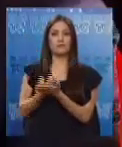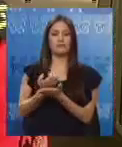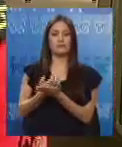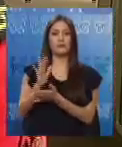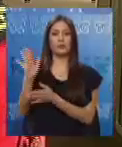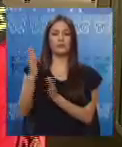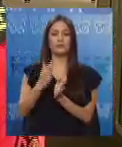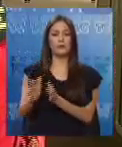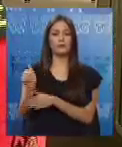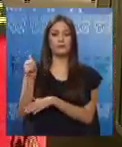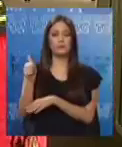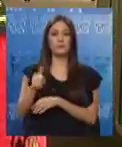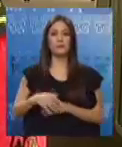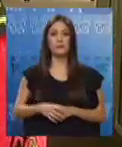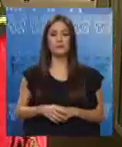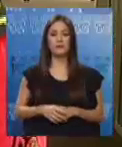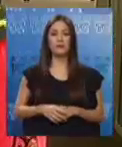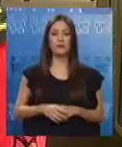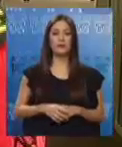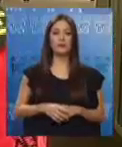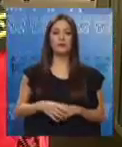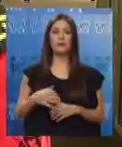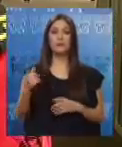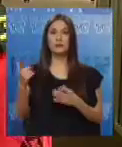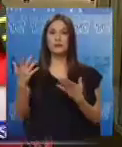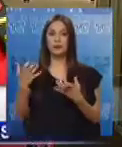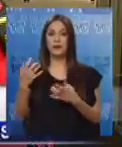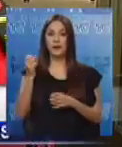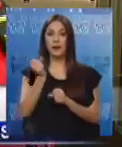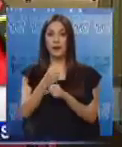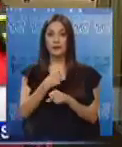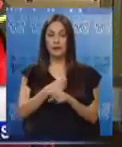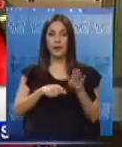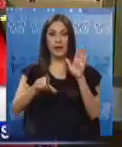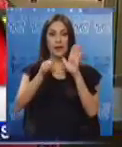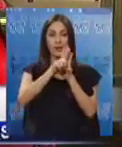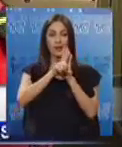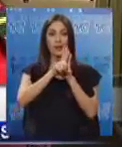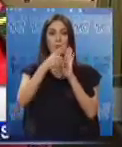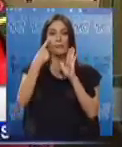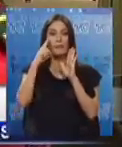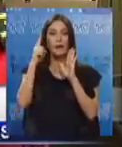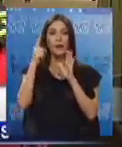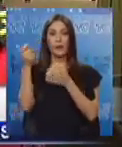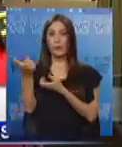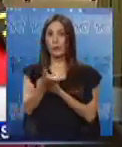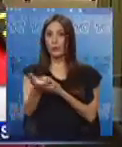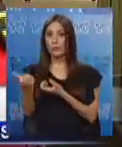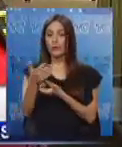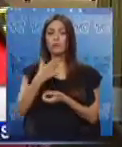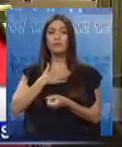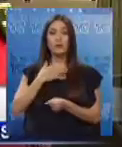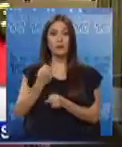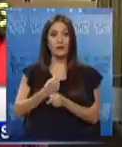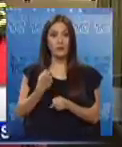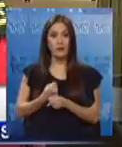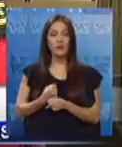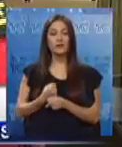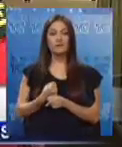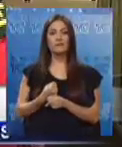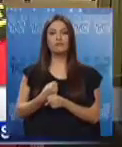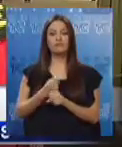operativa. Nuestro pedido es, si es que se desea elaborar una ley que exclusivamente sea para bomberos, nuestro trabajo